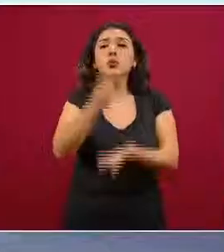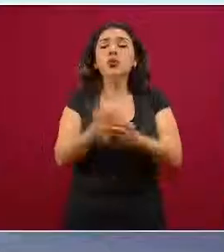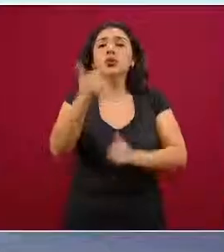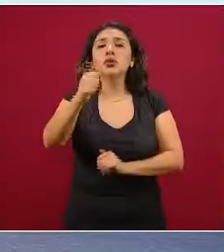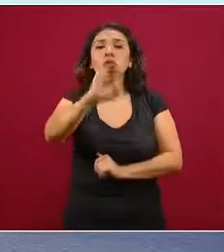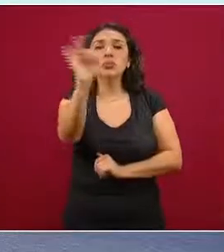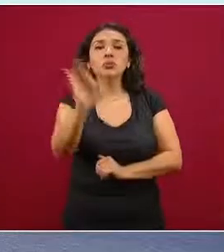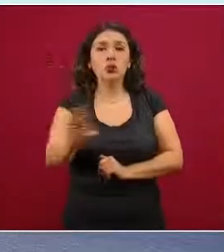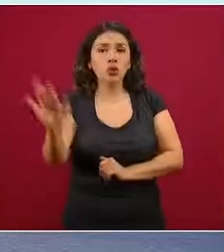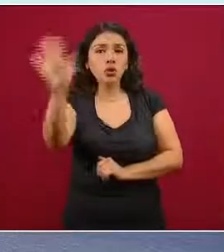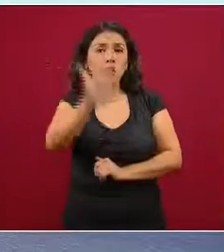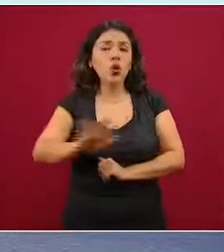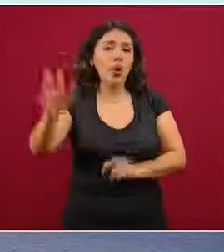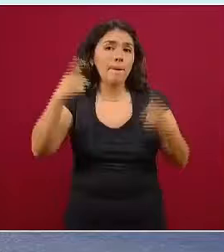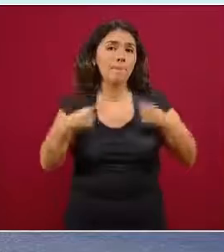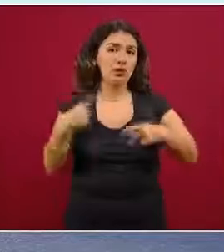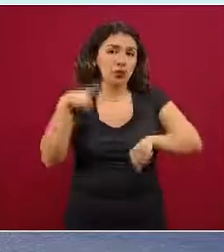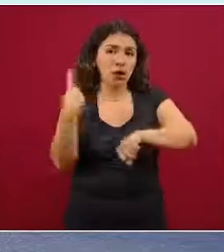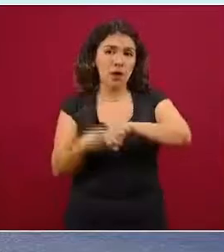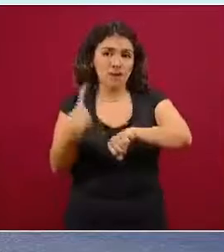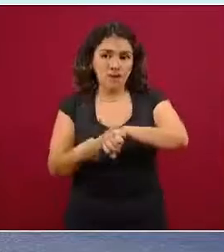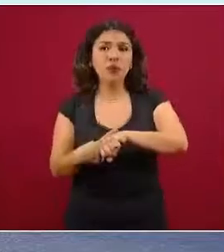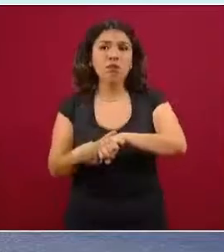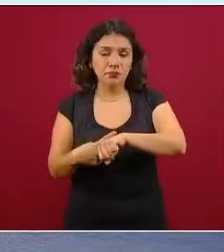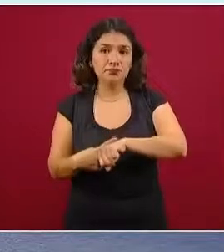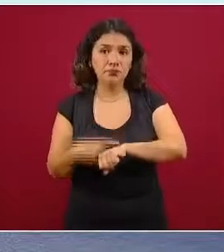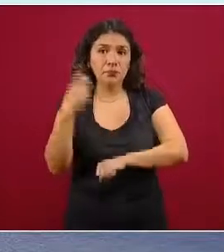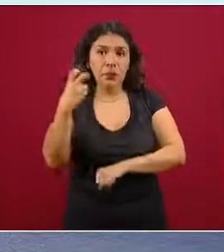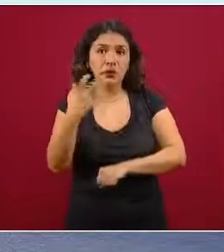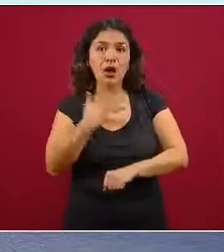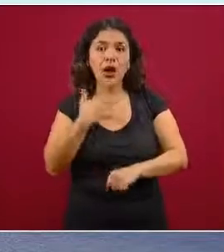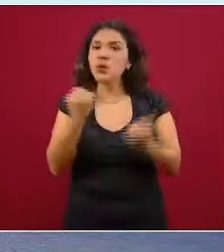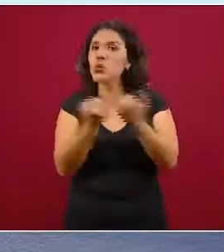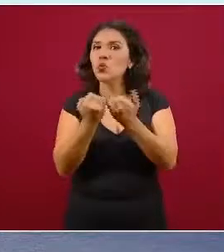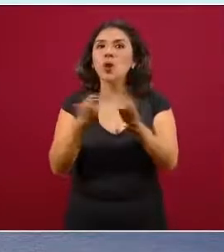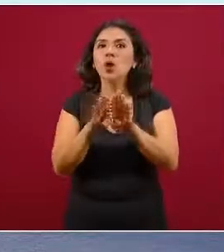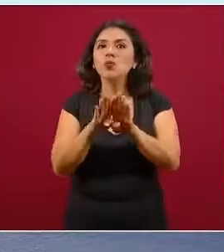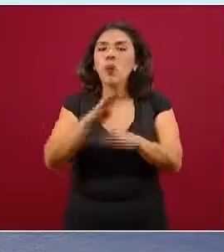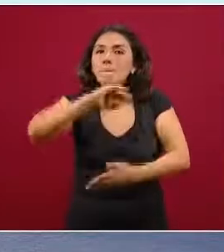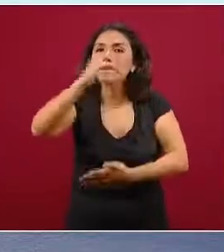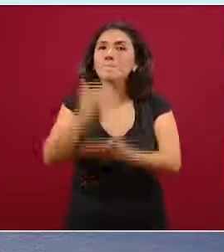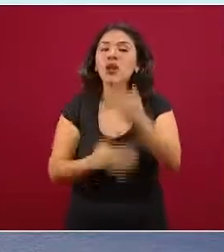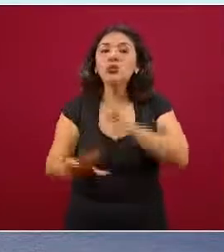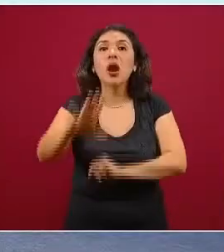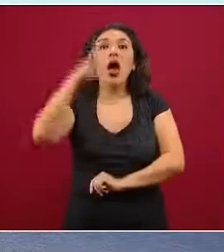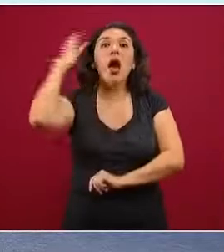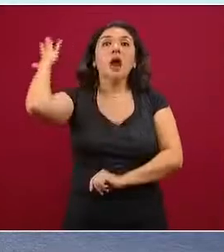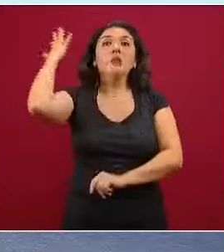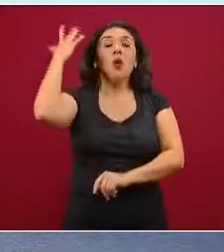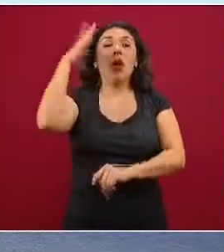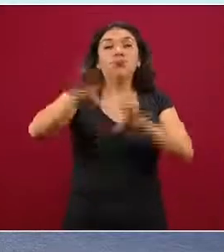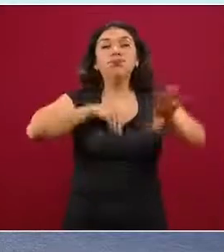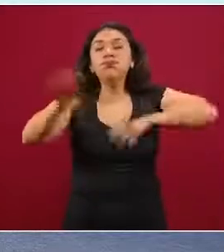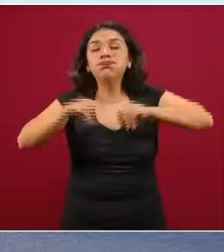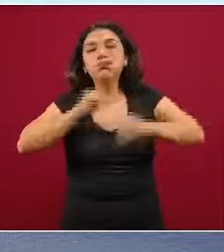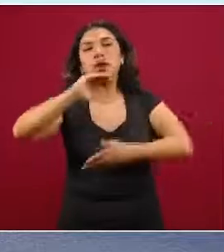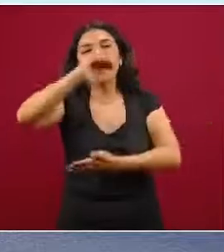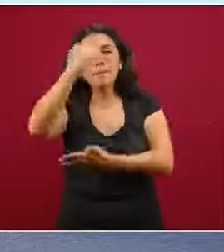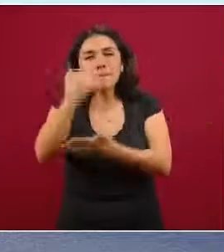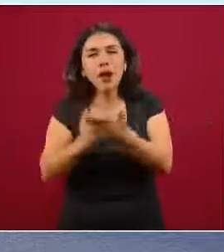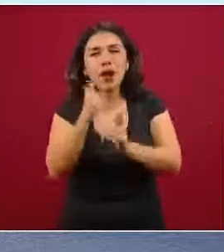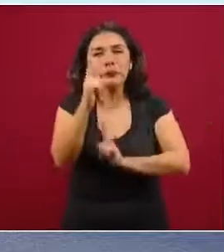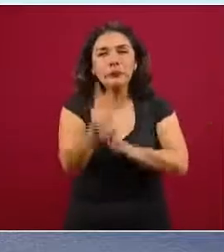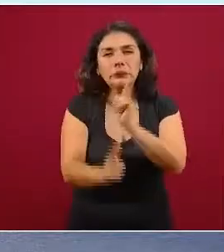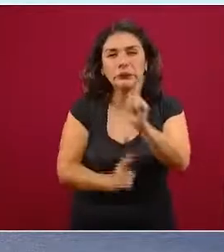6% de toda la epidemia, lo que habla también entonces de esa desaceleración que se ha estado teniendo en el estado, esta caída importante que vemos de